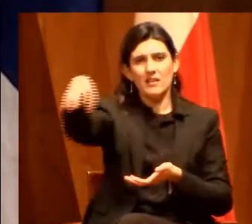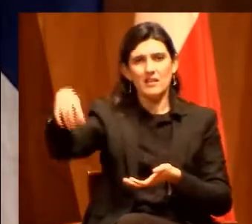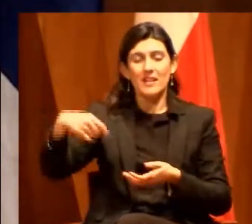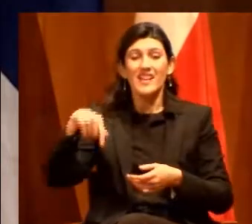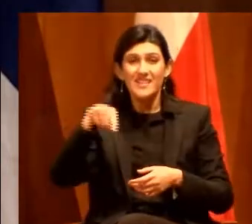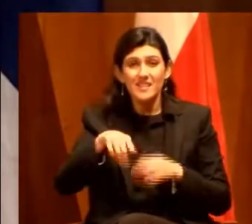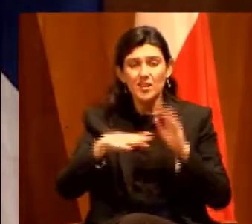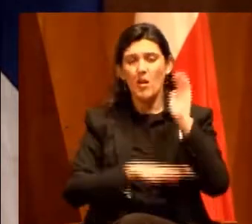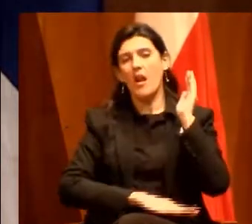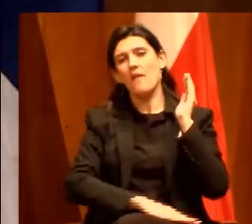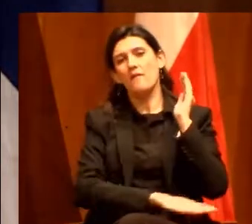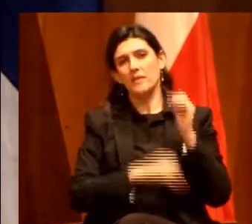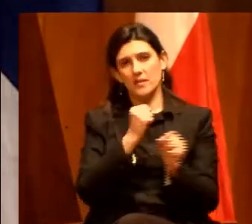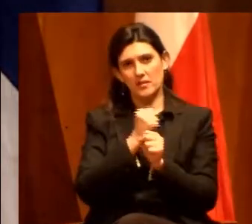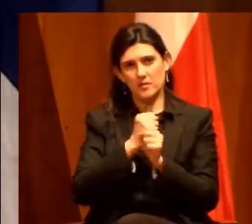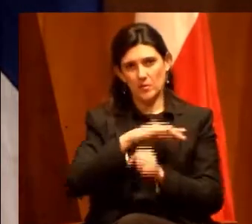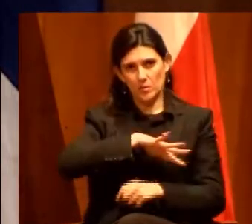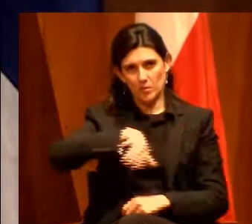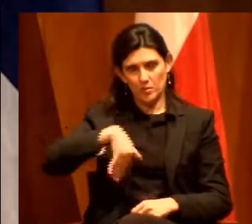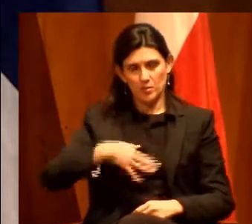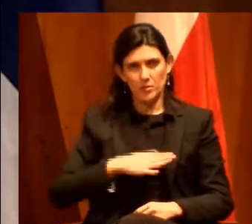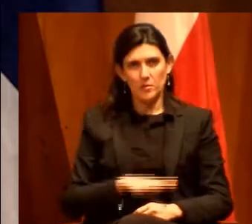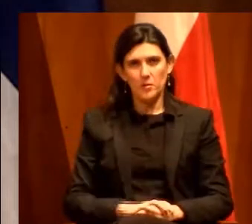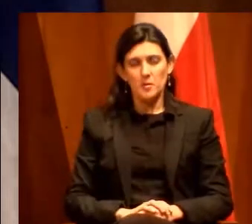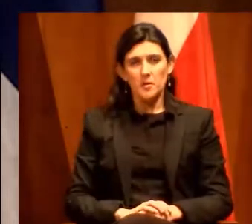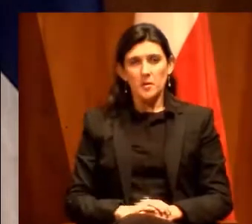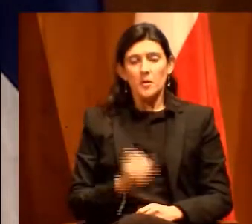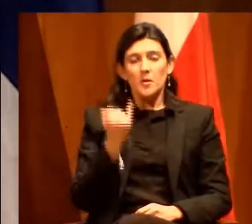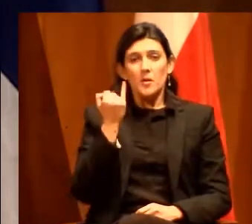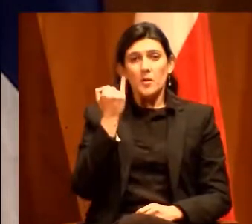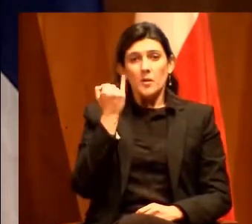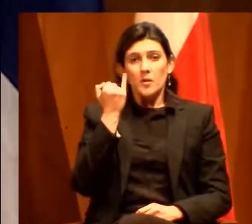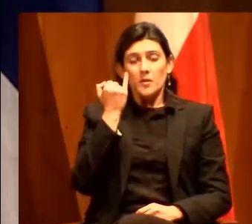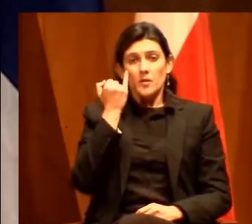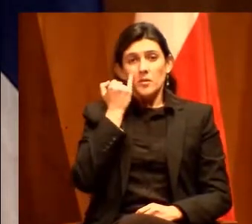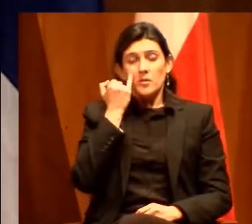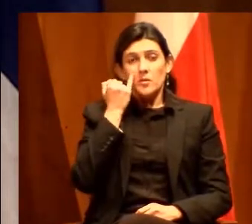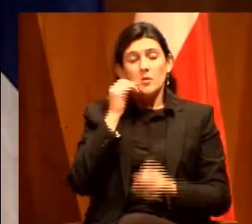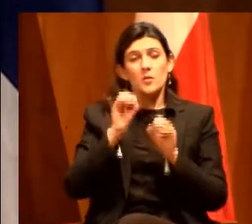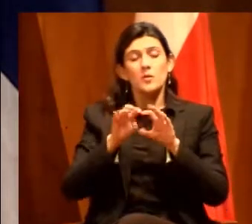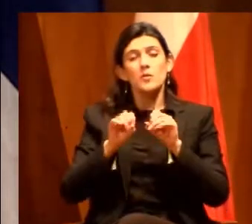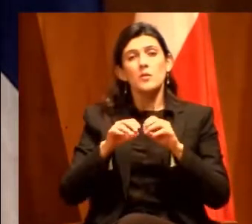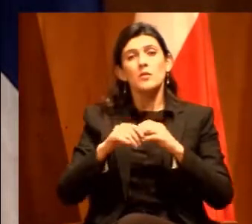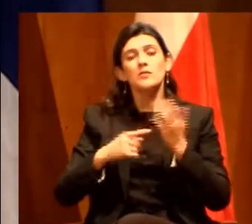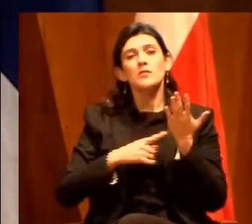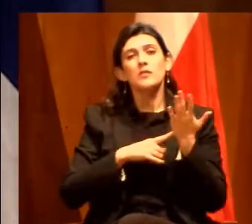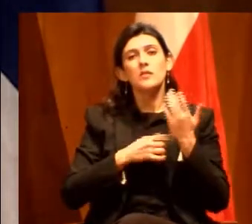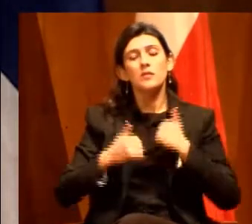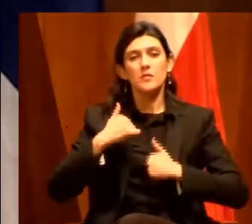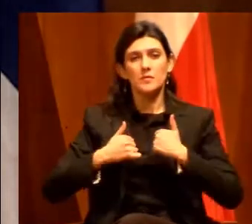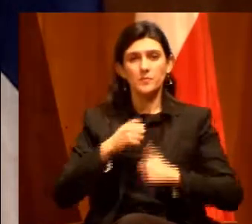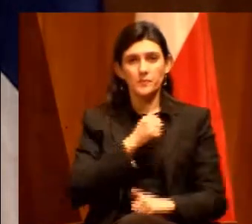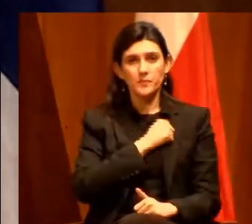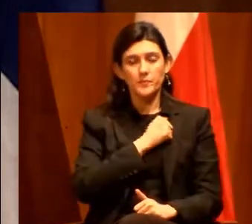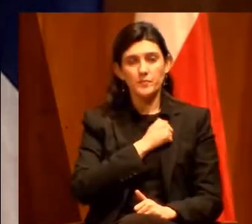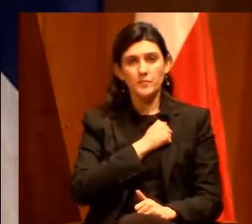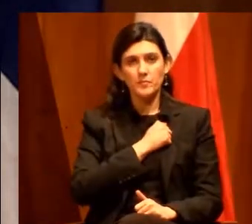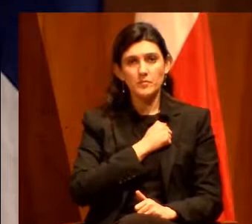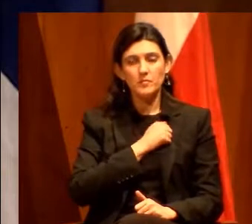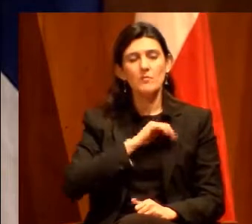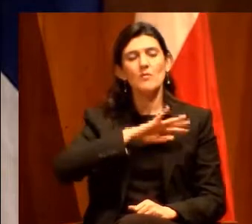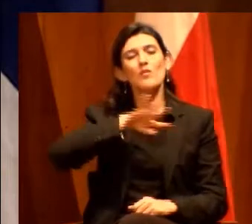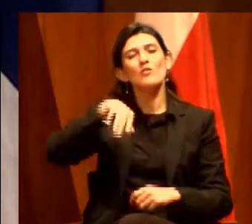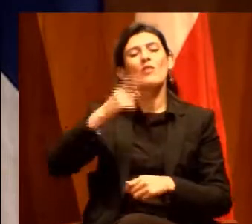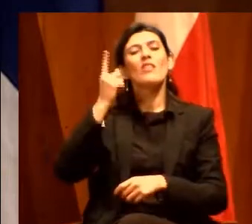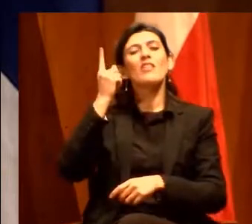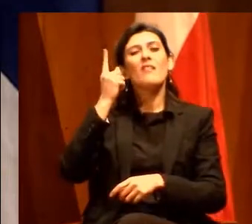nuestro trabajo. En las instituciones de educación técnico-profesional católica, debemos promover